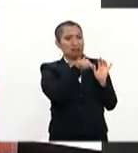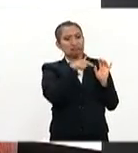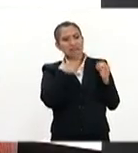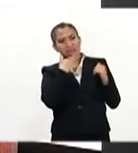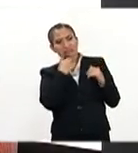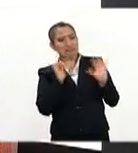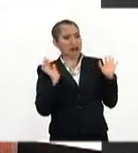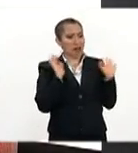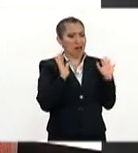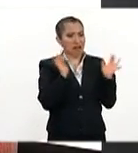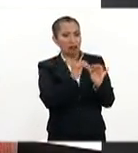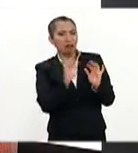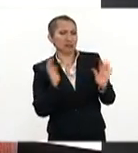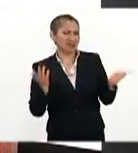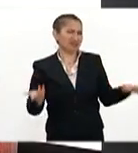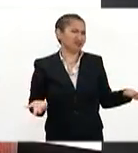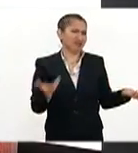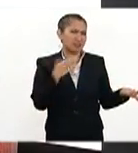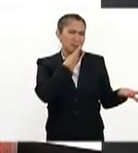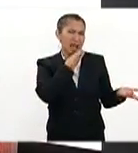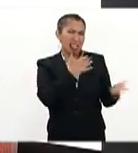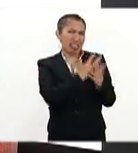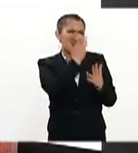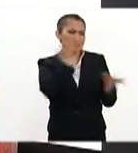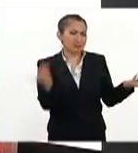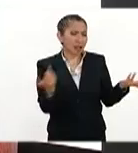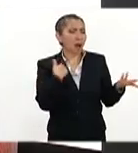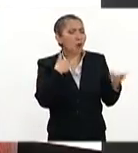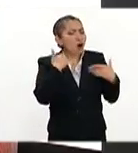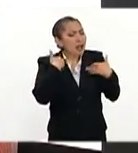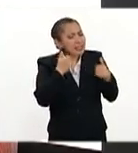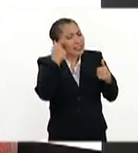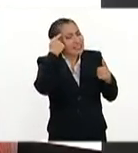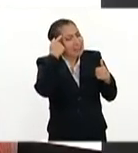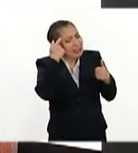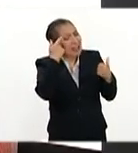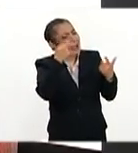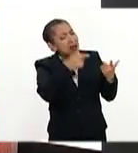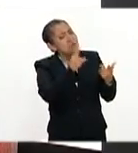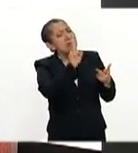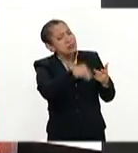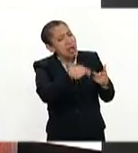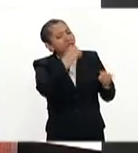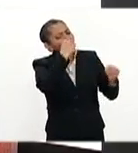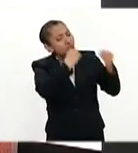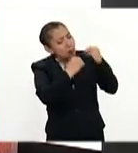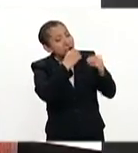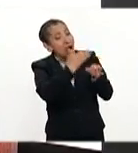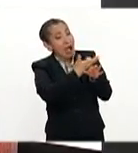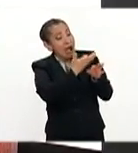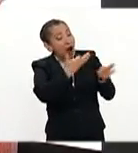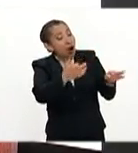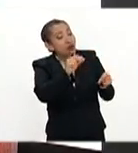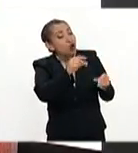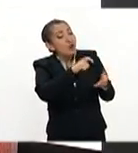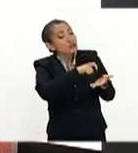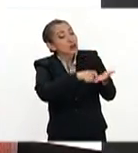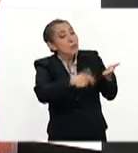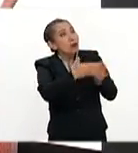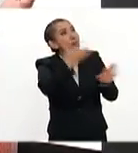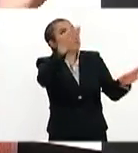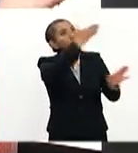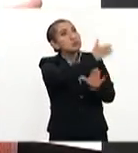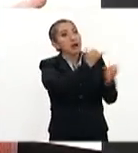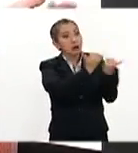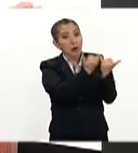que probablemente tampoco son tan malas. Entonces, como el poder entender, ¿no?, que realmente el consumo de hoy en día no es el consumo que teníamos